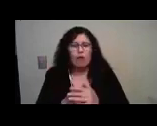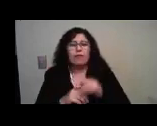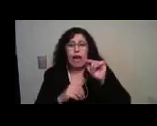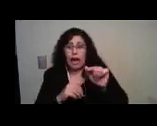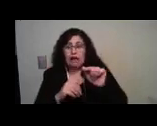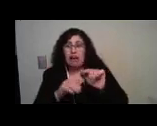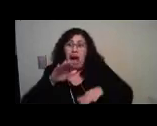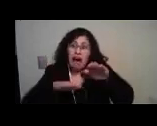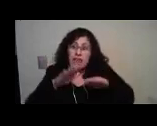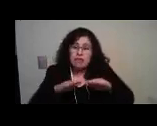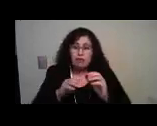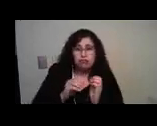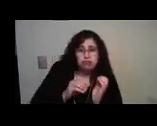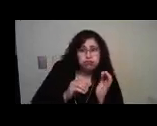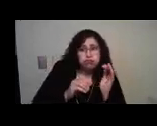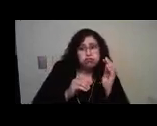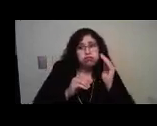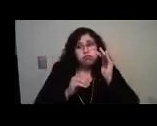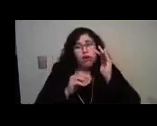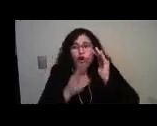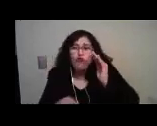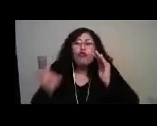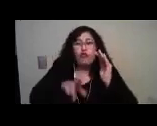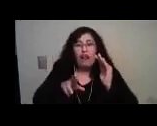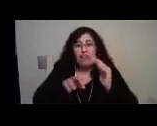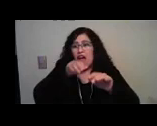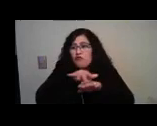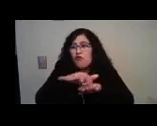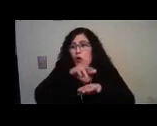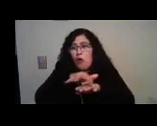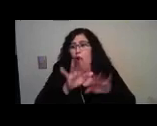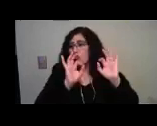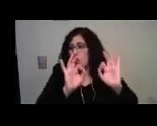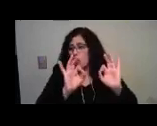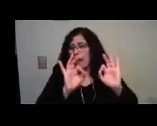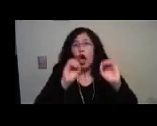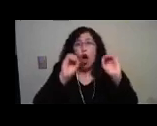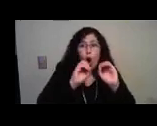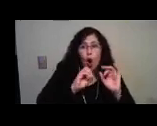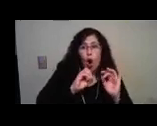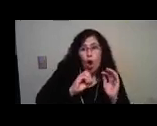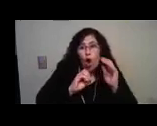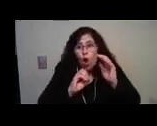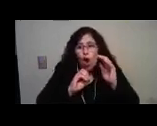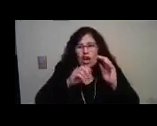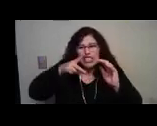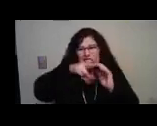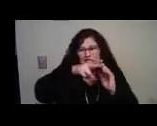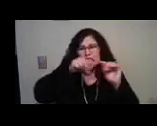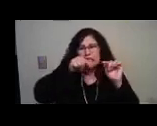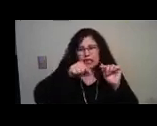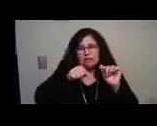flujo sanguíneo y la región recupera su función, ¿ya? O se mantiene la obstrucción del flujo sanguíneo